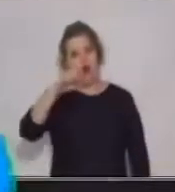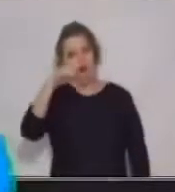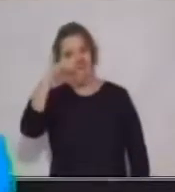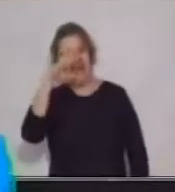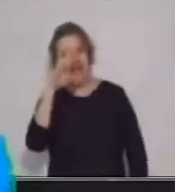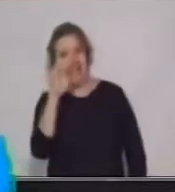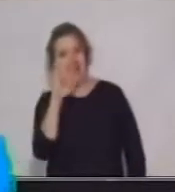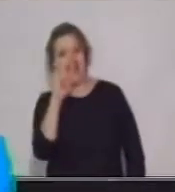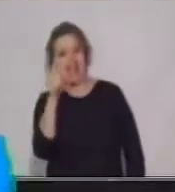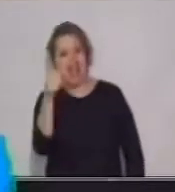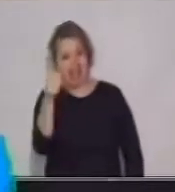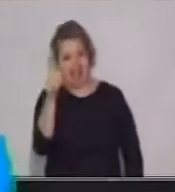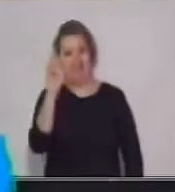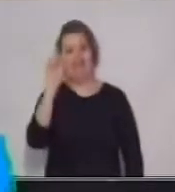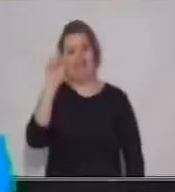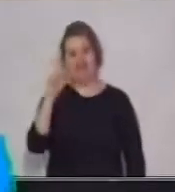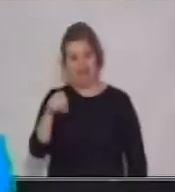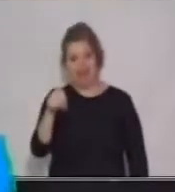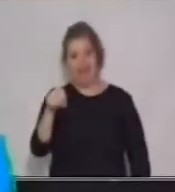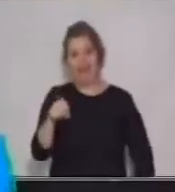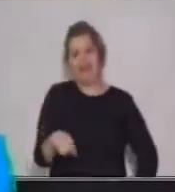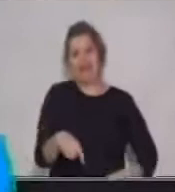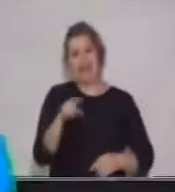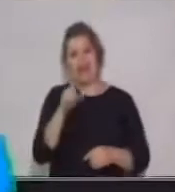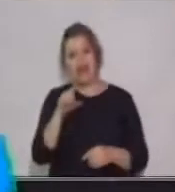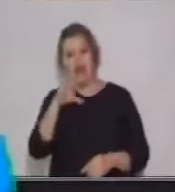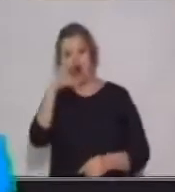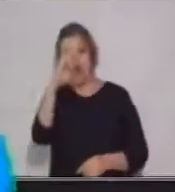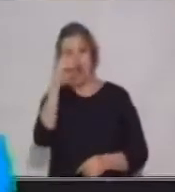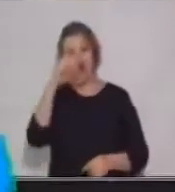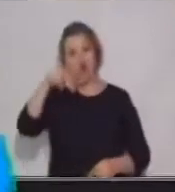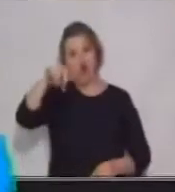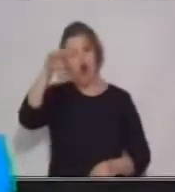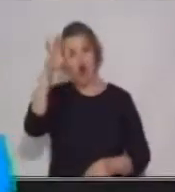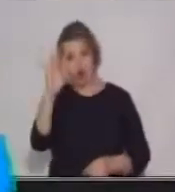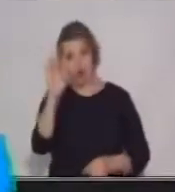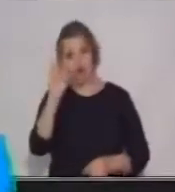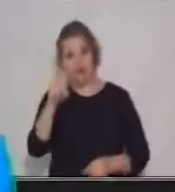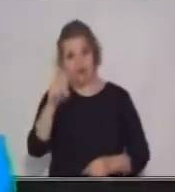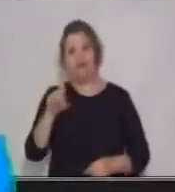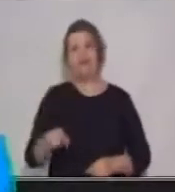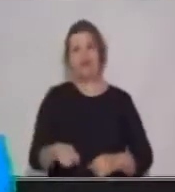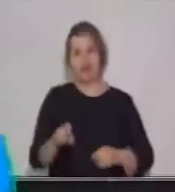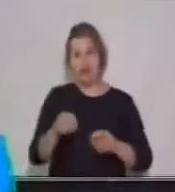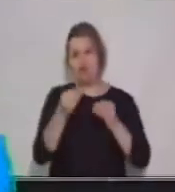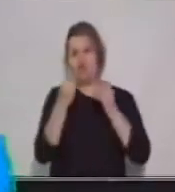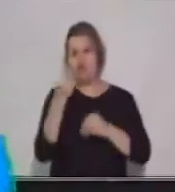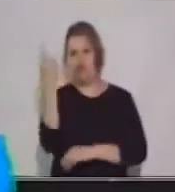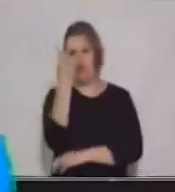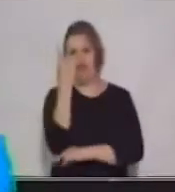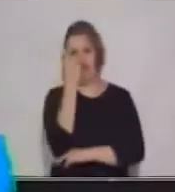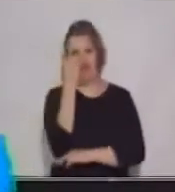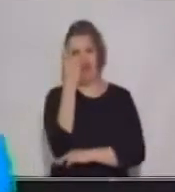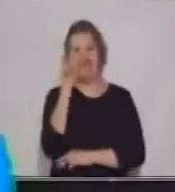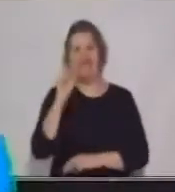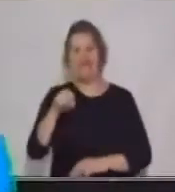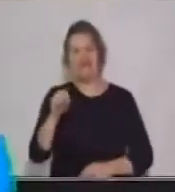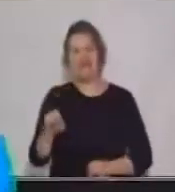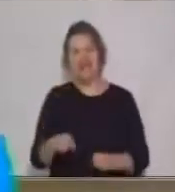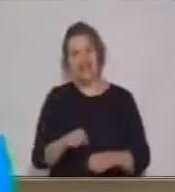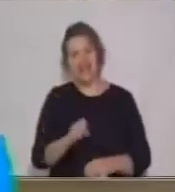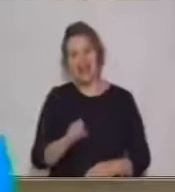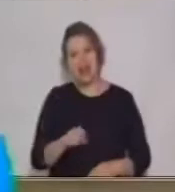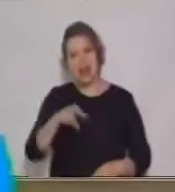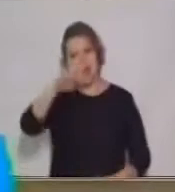continuidad al tema de secciones cónicas y vamos a ver una sección cónica muy importante, que es